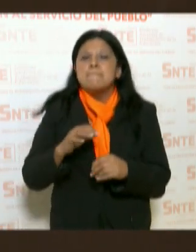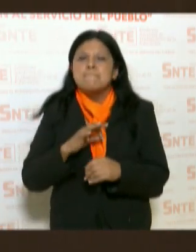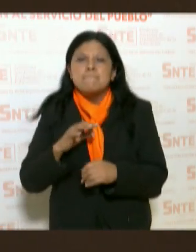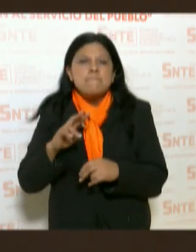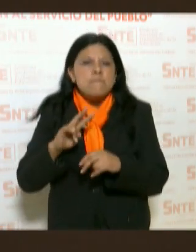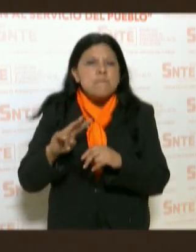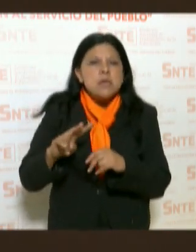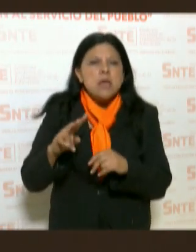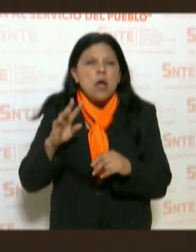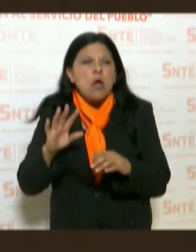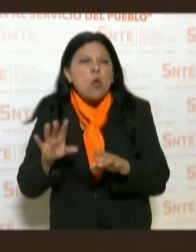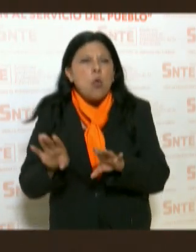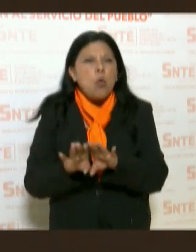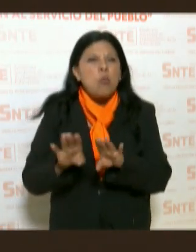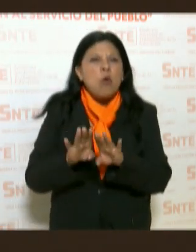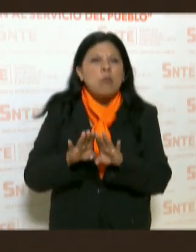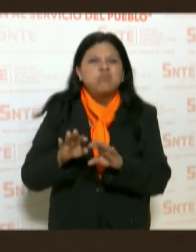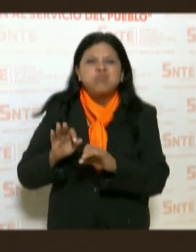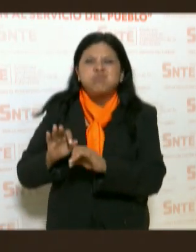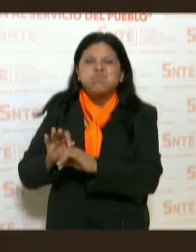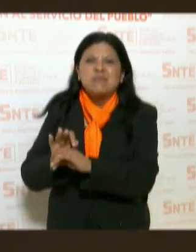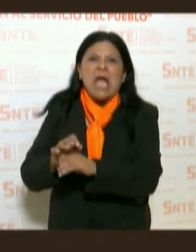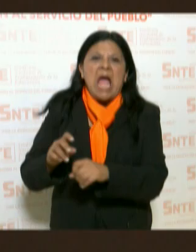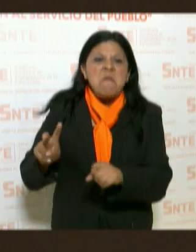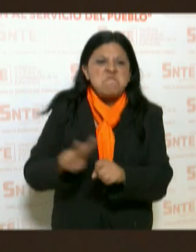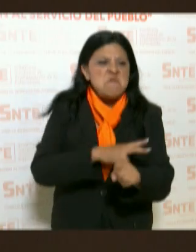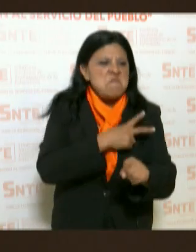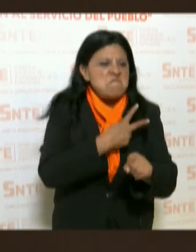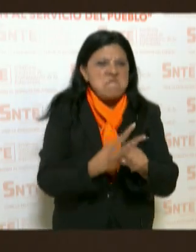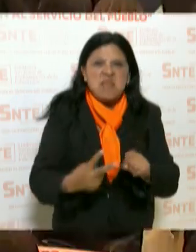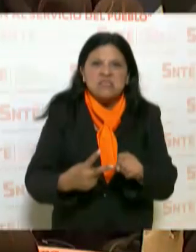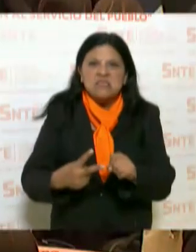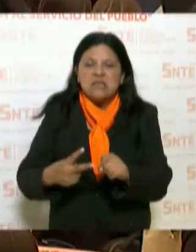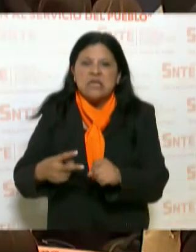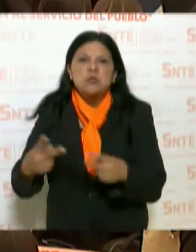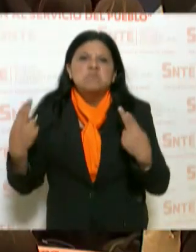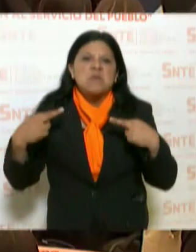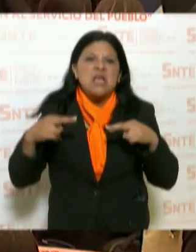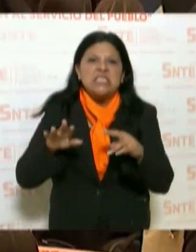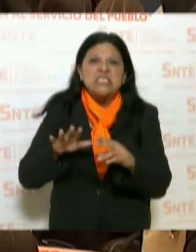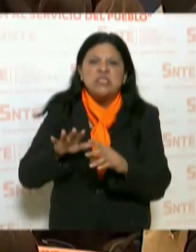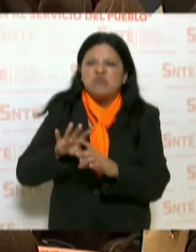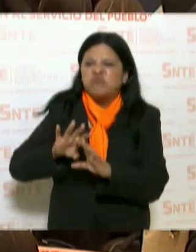Hubo persecución al magisterio.